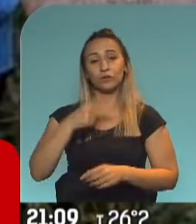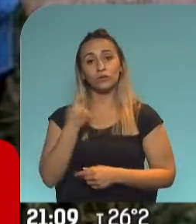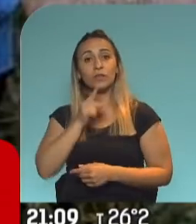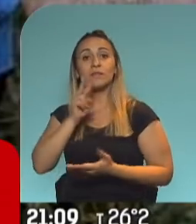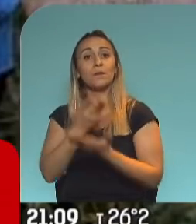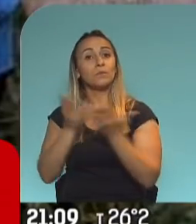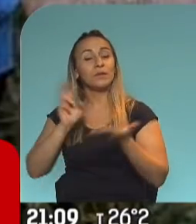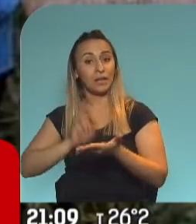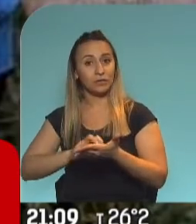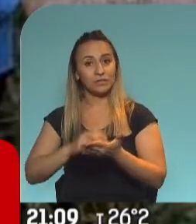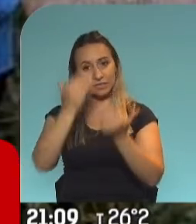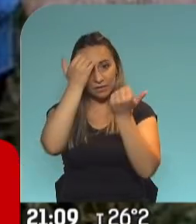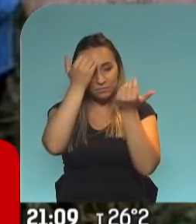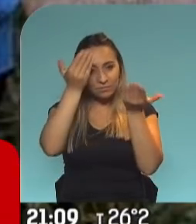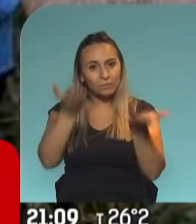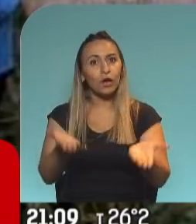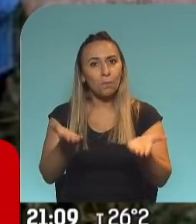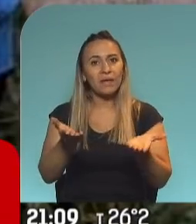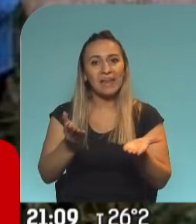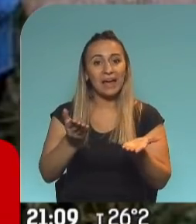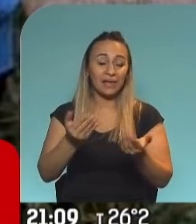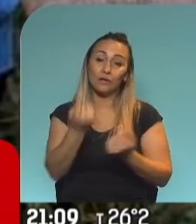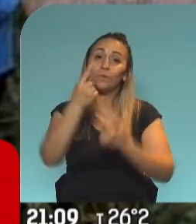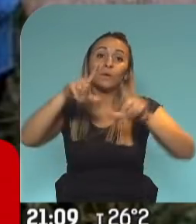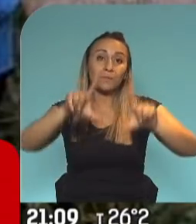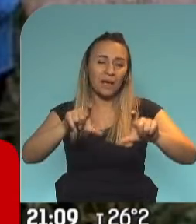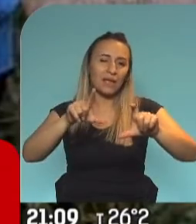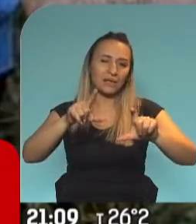como todas las imágenes que vamos pasando y vamos a seguir pasando, en homenaje al 10.